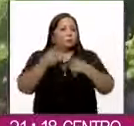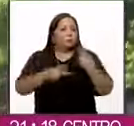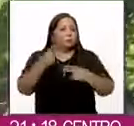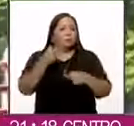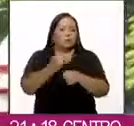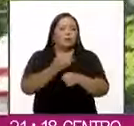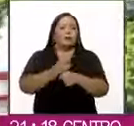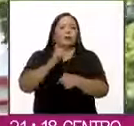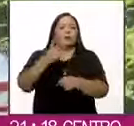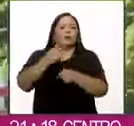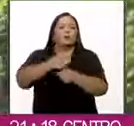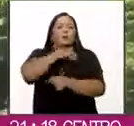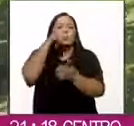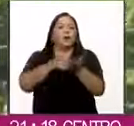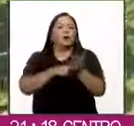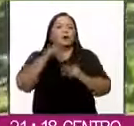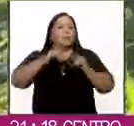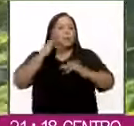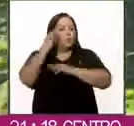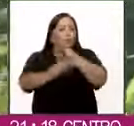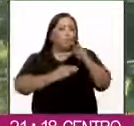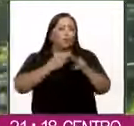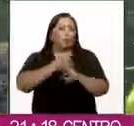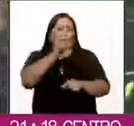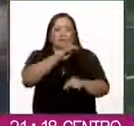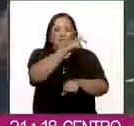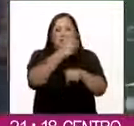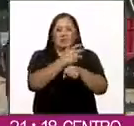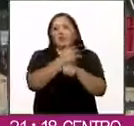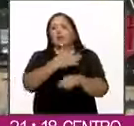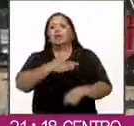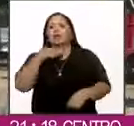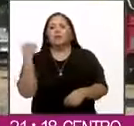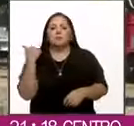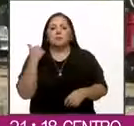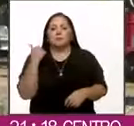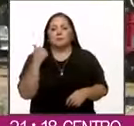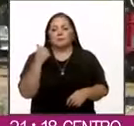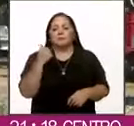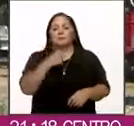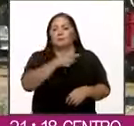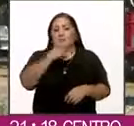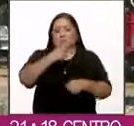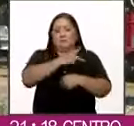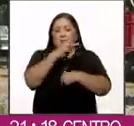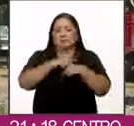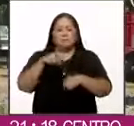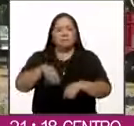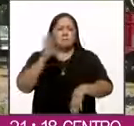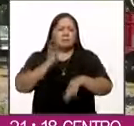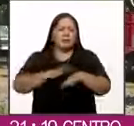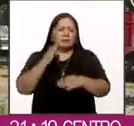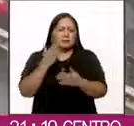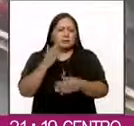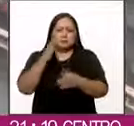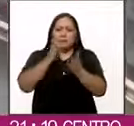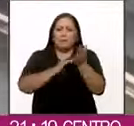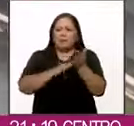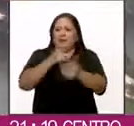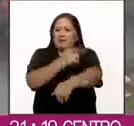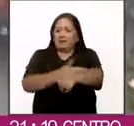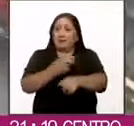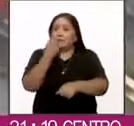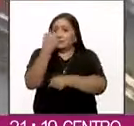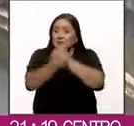nos colocamos en el tercer lugar a nivel mundial, solo después de los Estados Unidos y Alemania, como el país que más solicitudes está recibiendo.